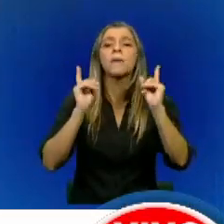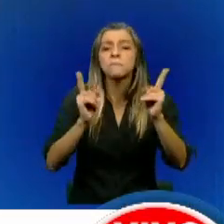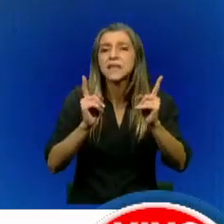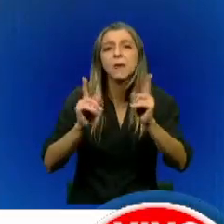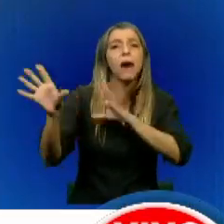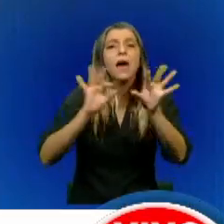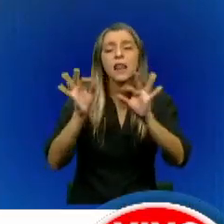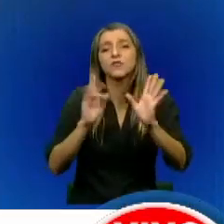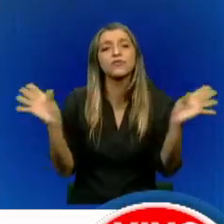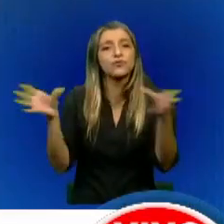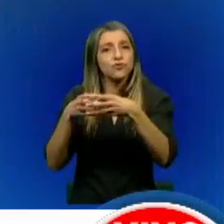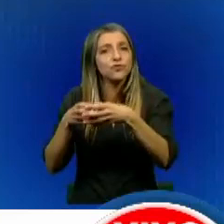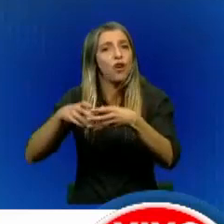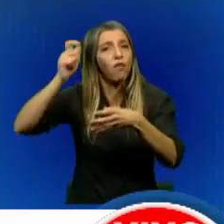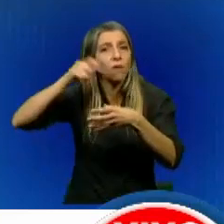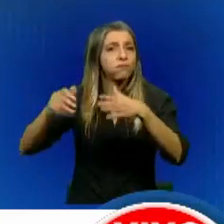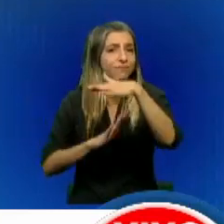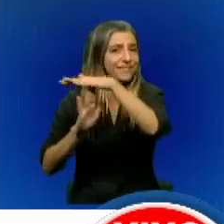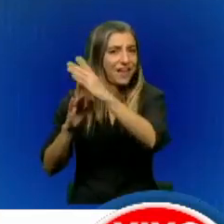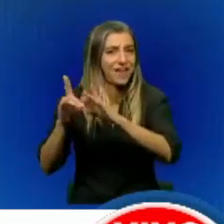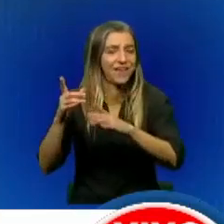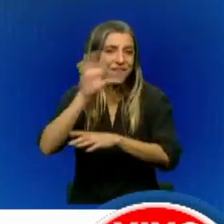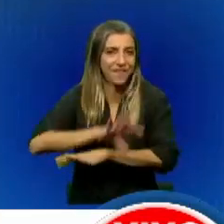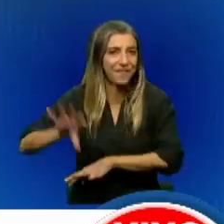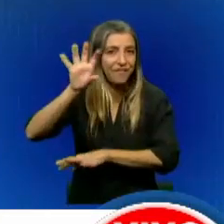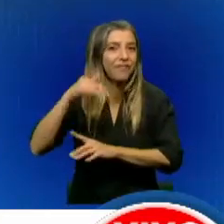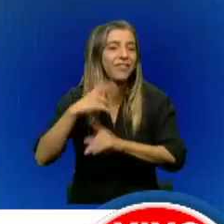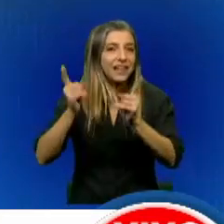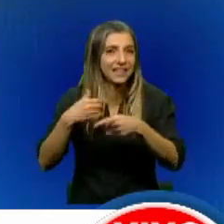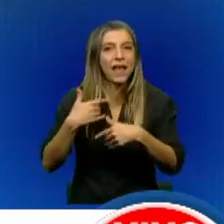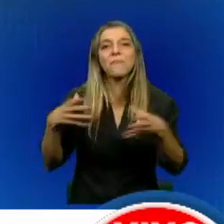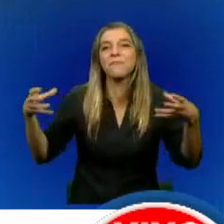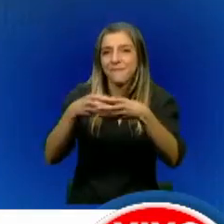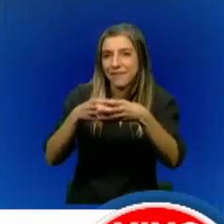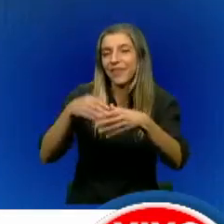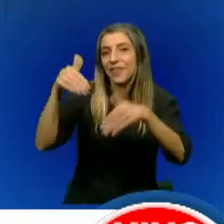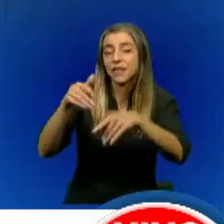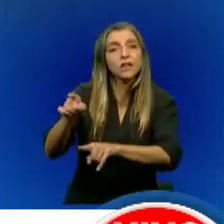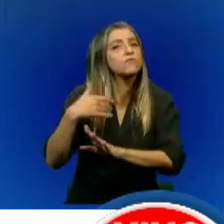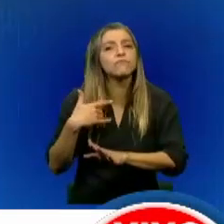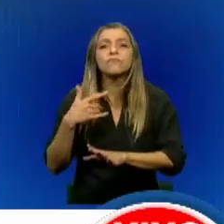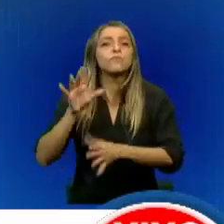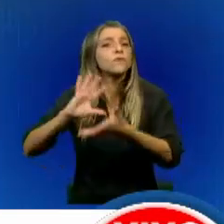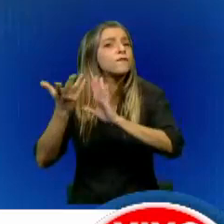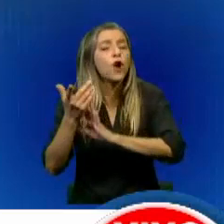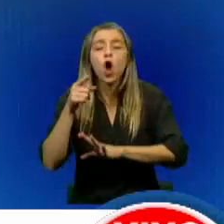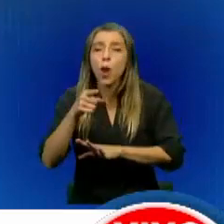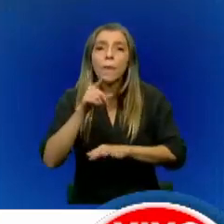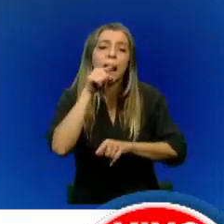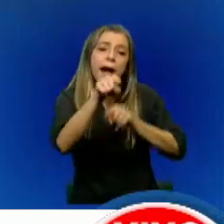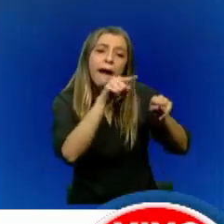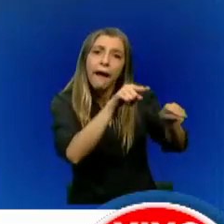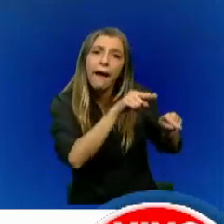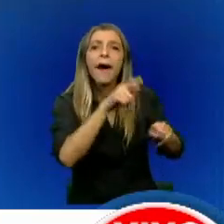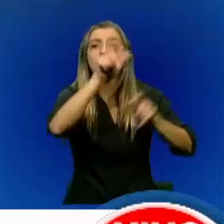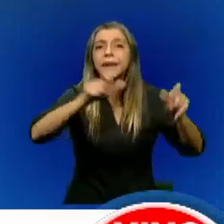los juzgados federales y la Cámara Nacional Electoral, a quien le toque a cumplir esa carga pública, pero también hay que acompañar a ese argentino diciéndole vas a